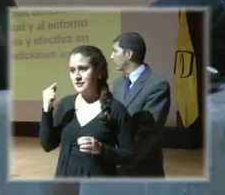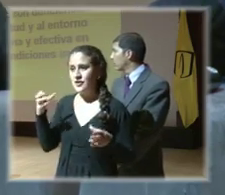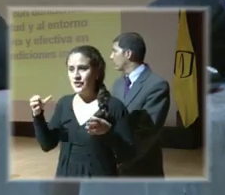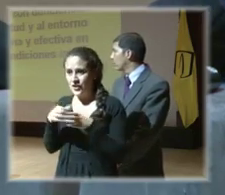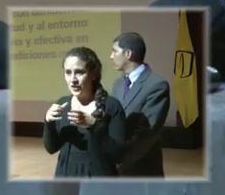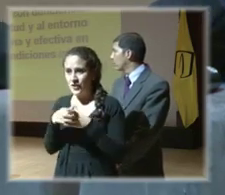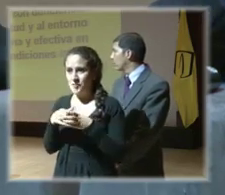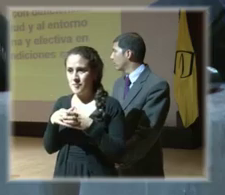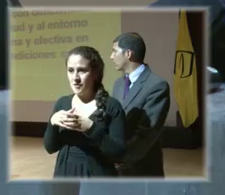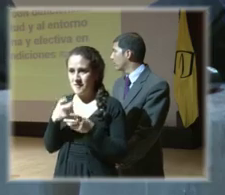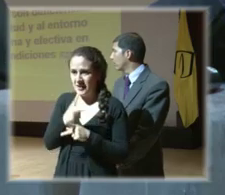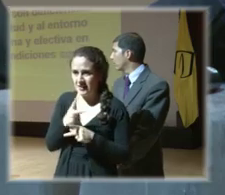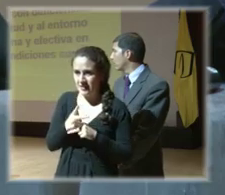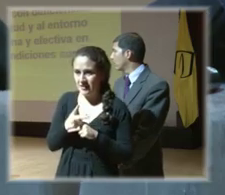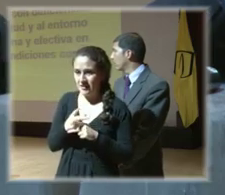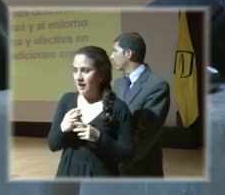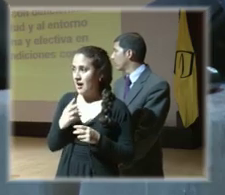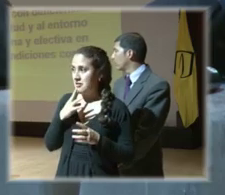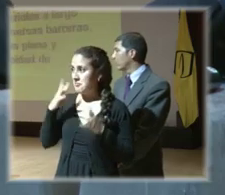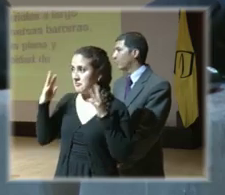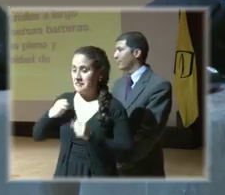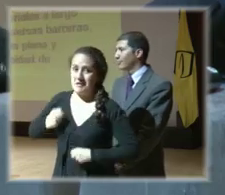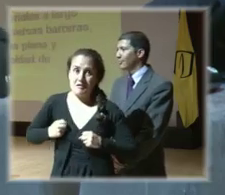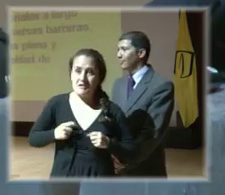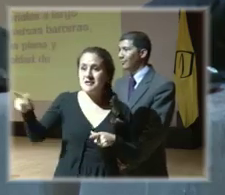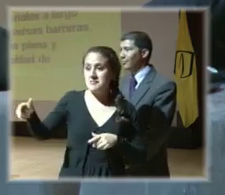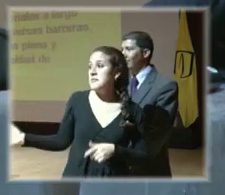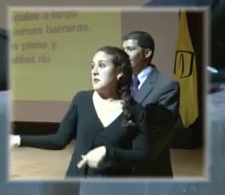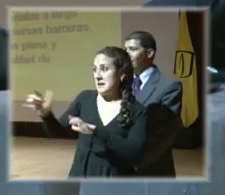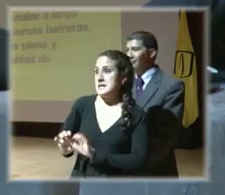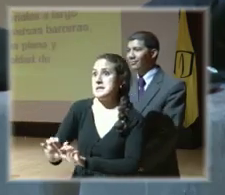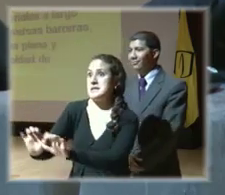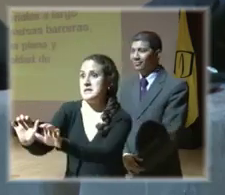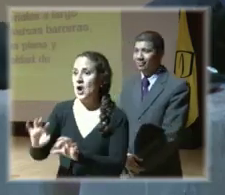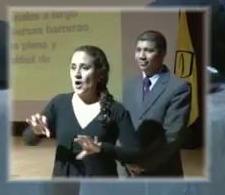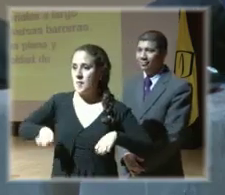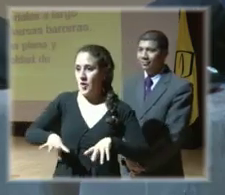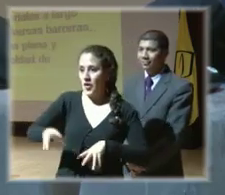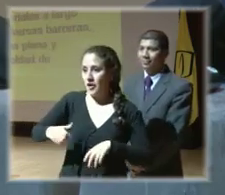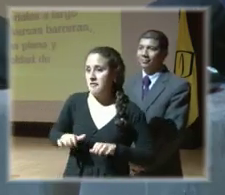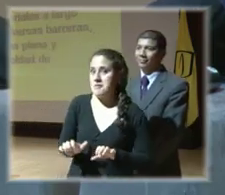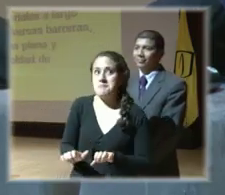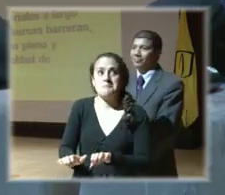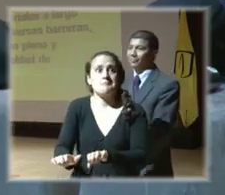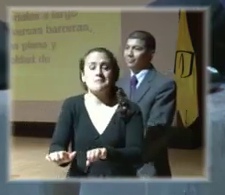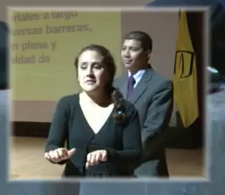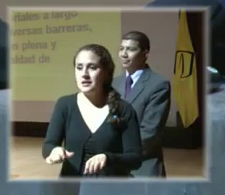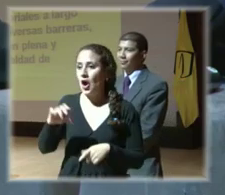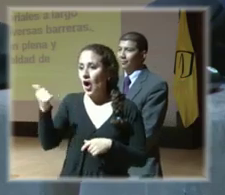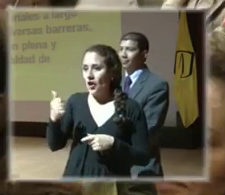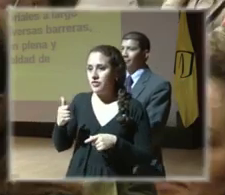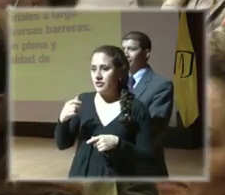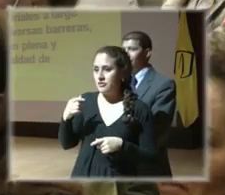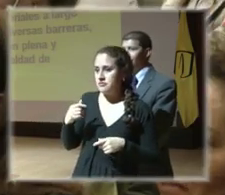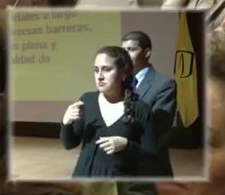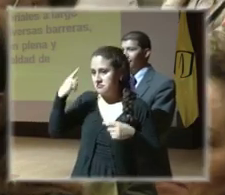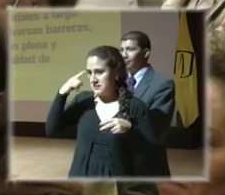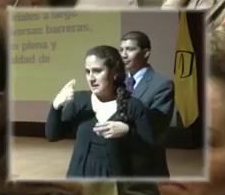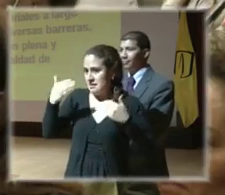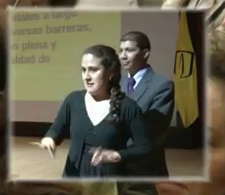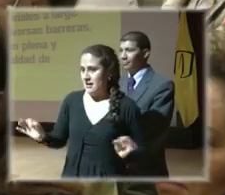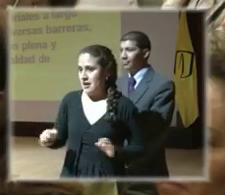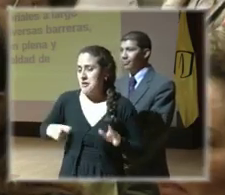salió corriendo y a ellos los dejaron empujando en la moto o el auto, ¿no? Pero lo que me parece importante